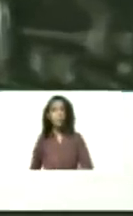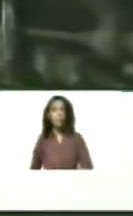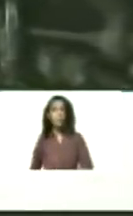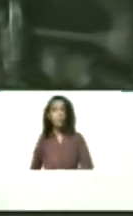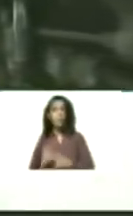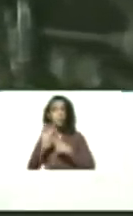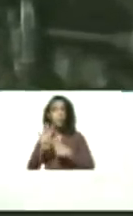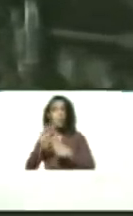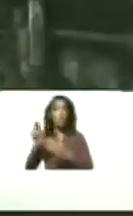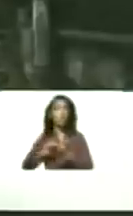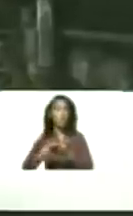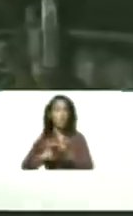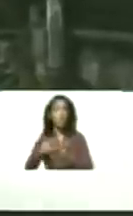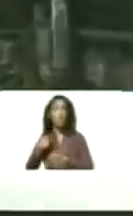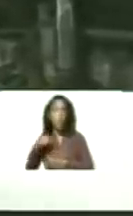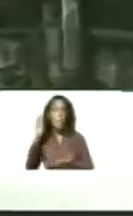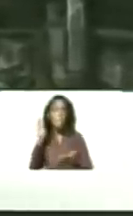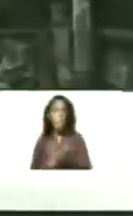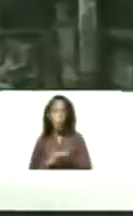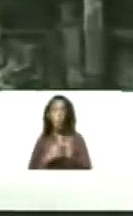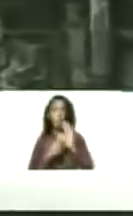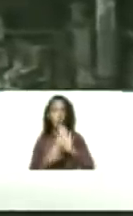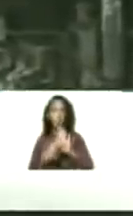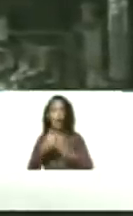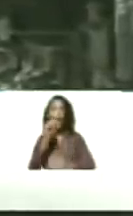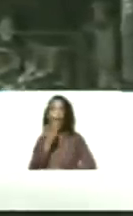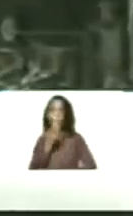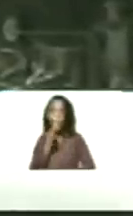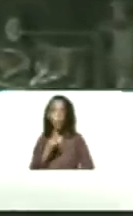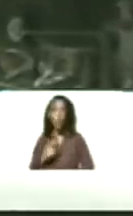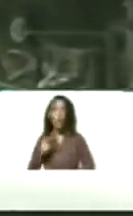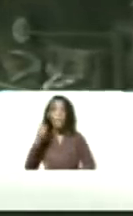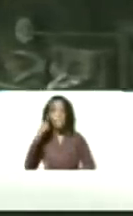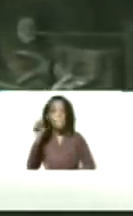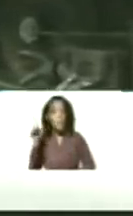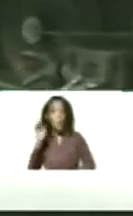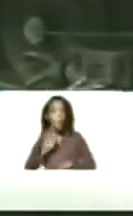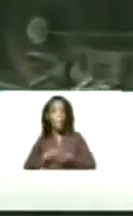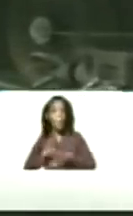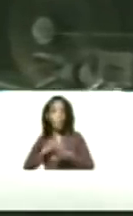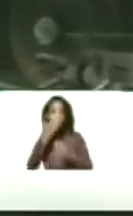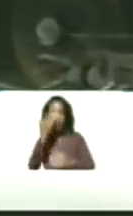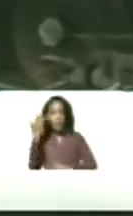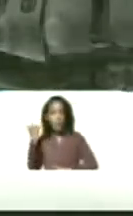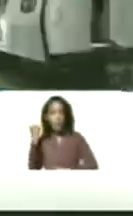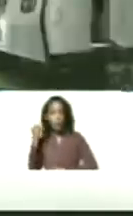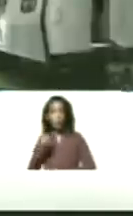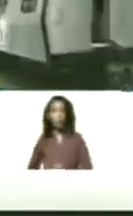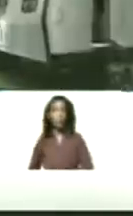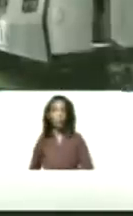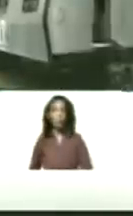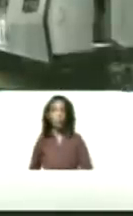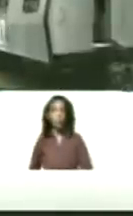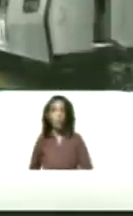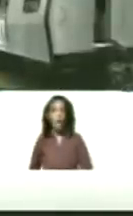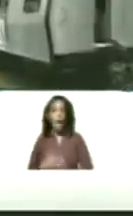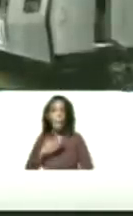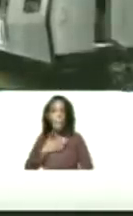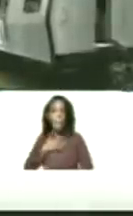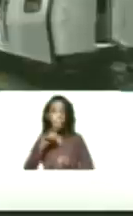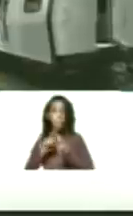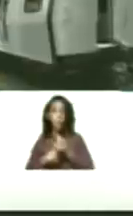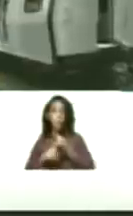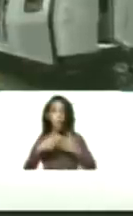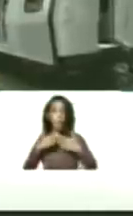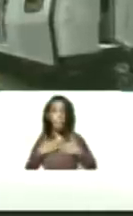plantear soluciones. Le pongo un ejemplo. Miren lo que nos pasó en estos días. A Silita y a